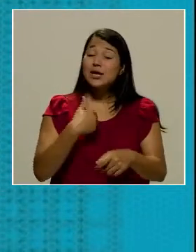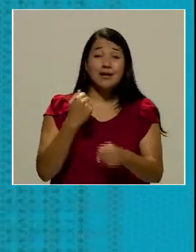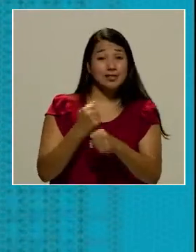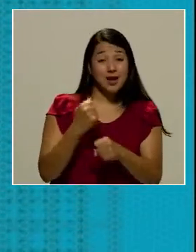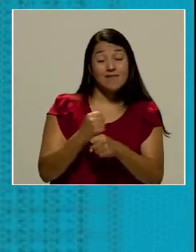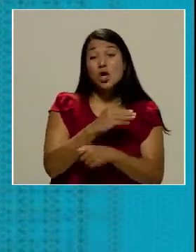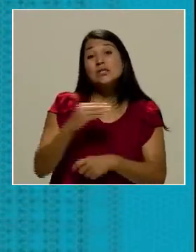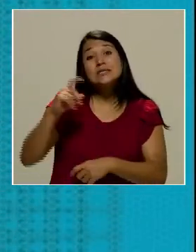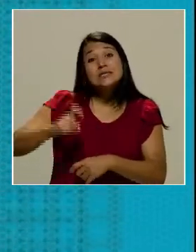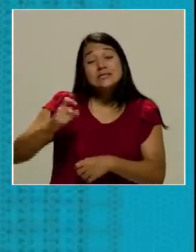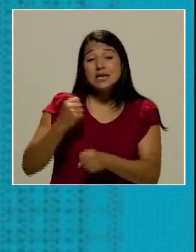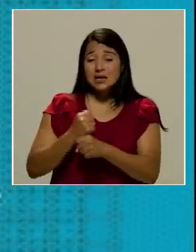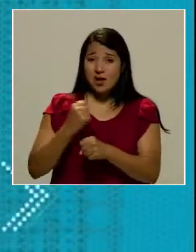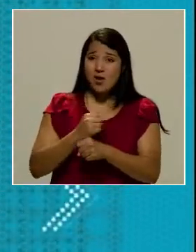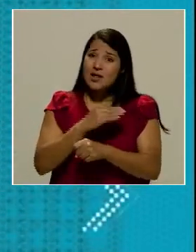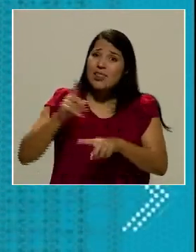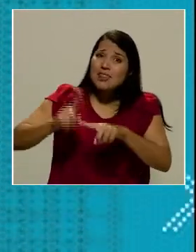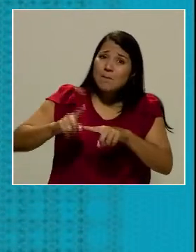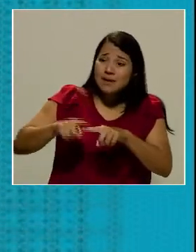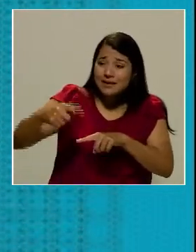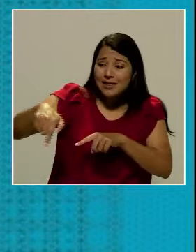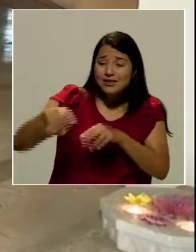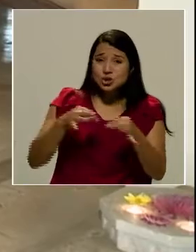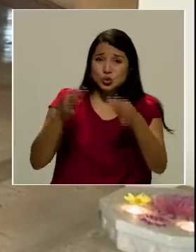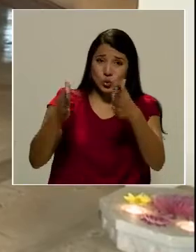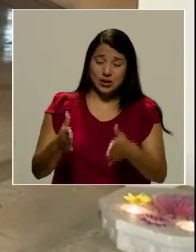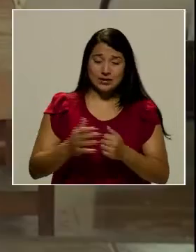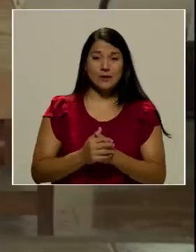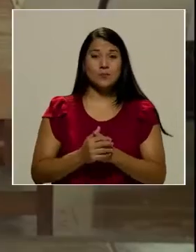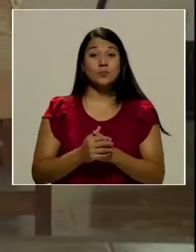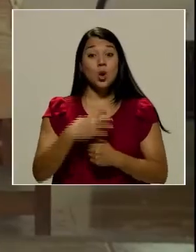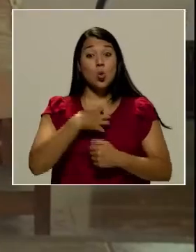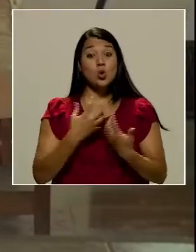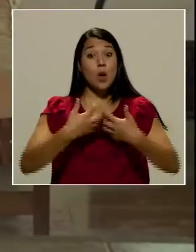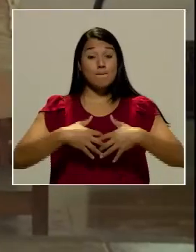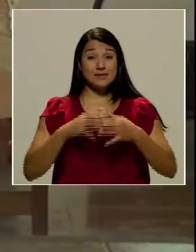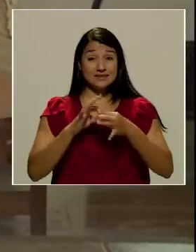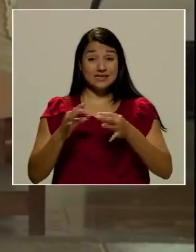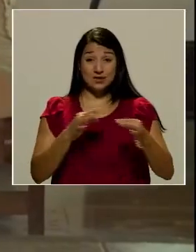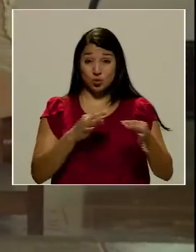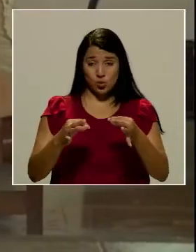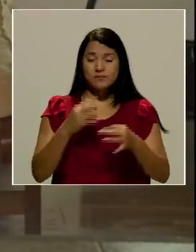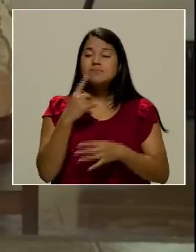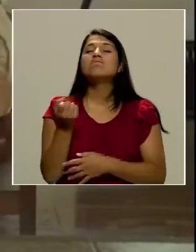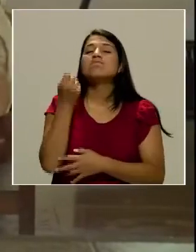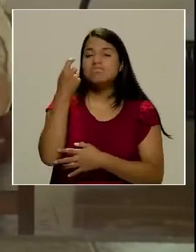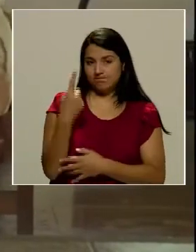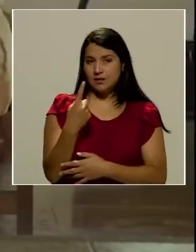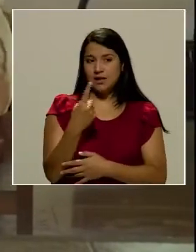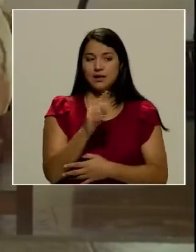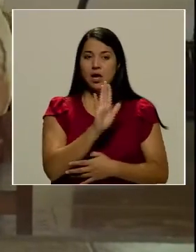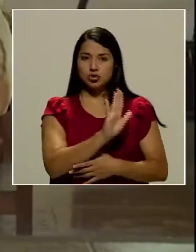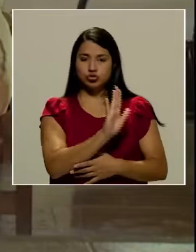necesita trabajar y depende de esos turistas que nos van a visitar. Los empresarios turísticos aseguraron que comprenden el sentir de quienes